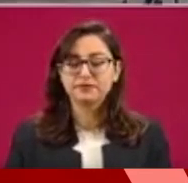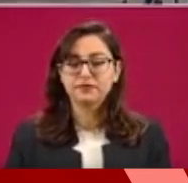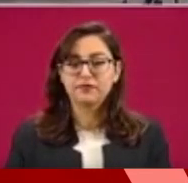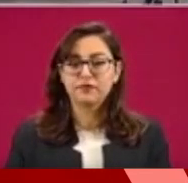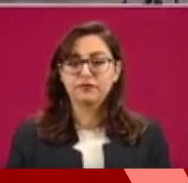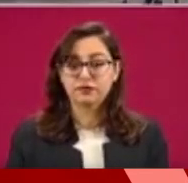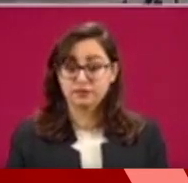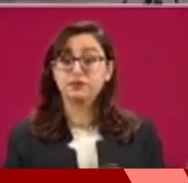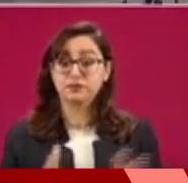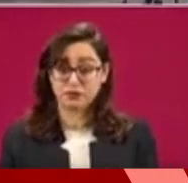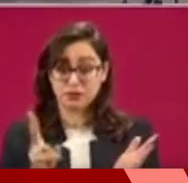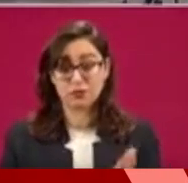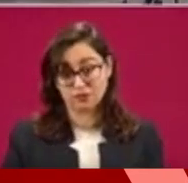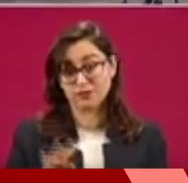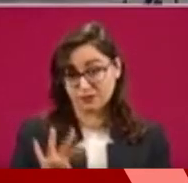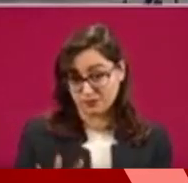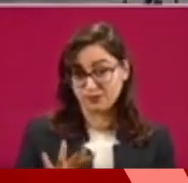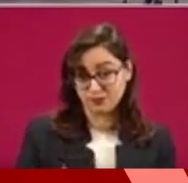Ya en el 19,